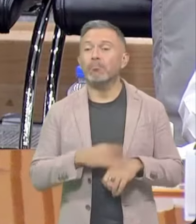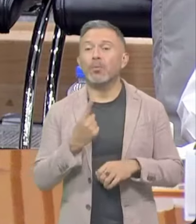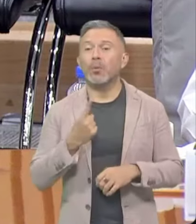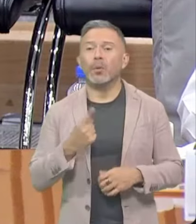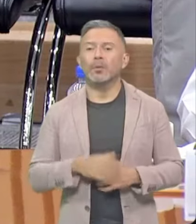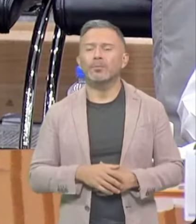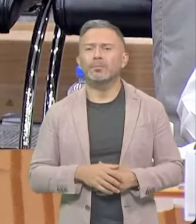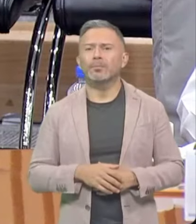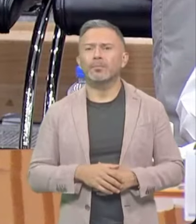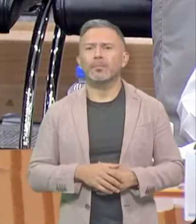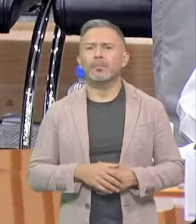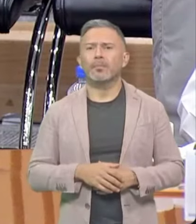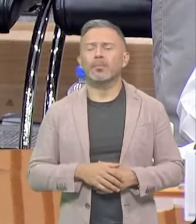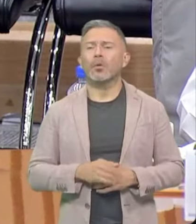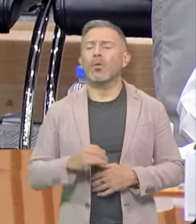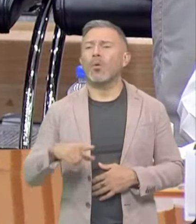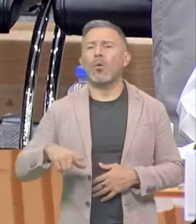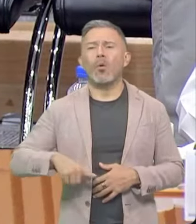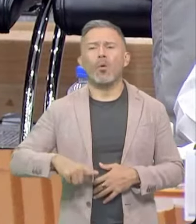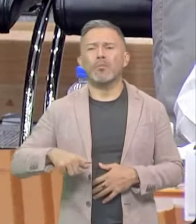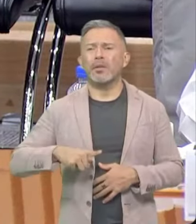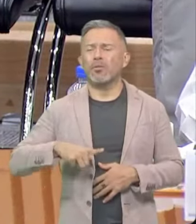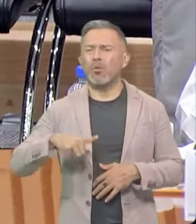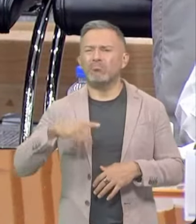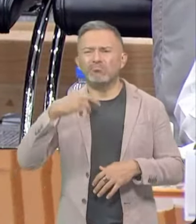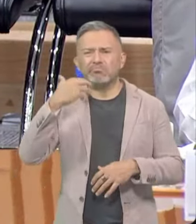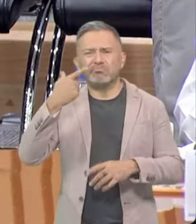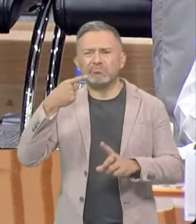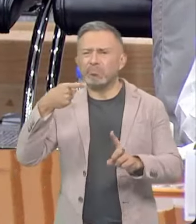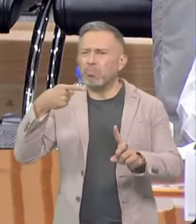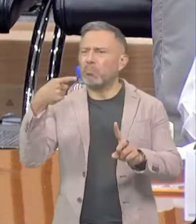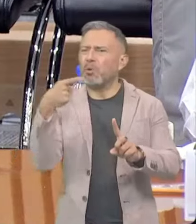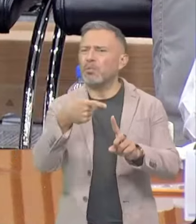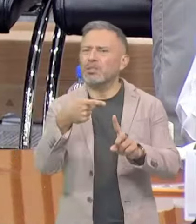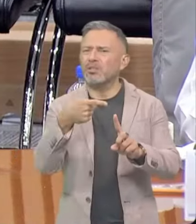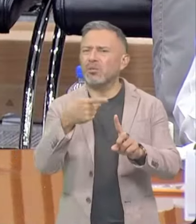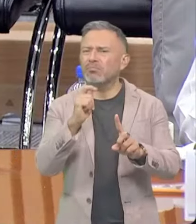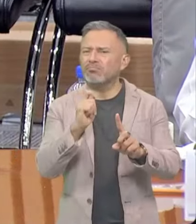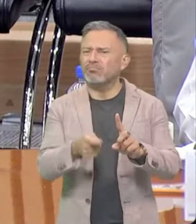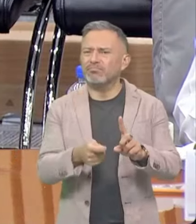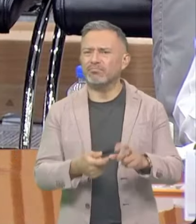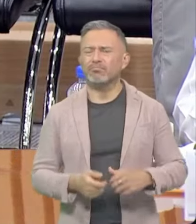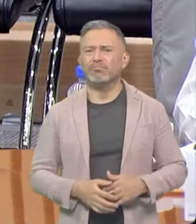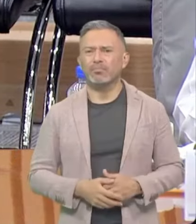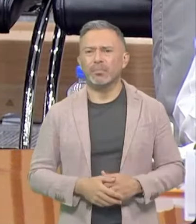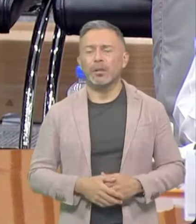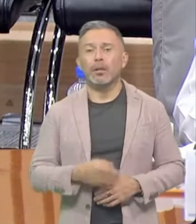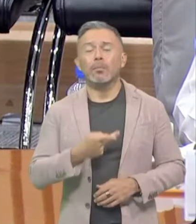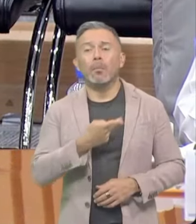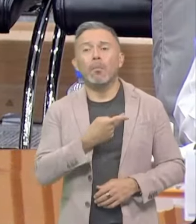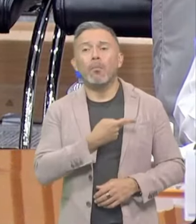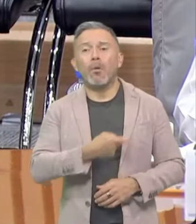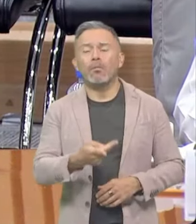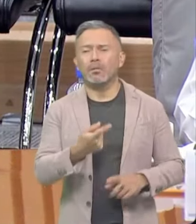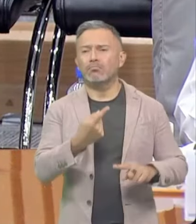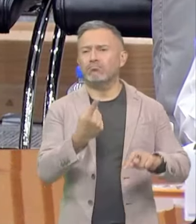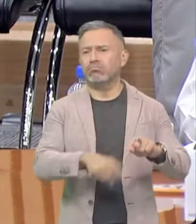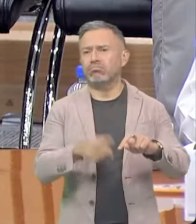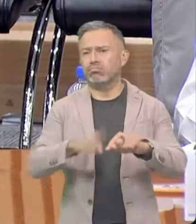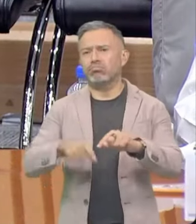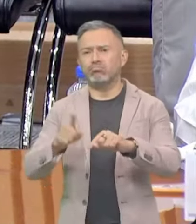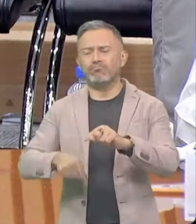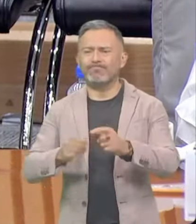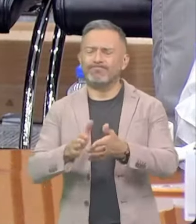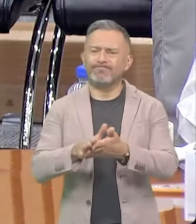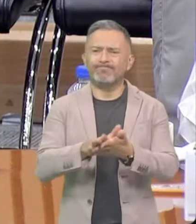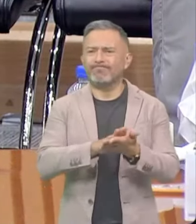uno de los propósitos de un gobierno es abolir la pobreza es